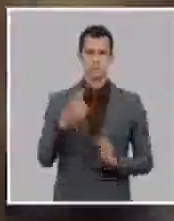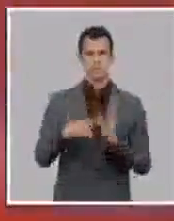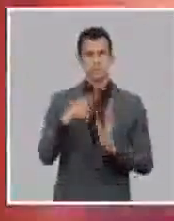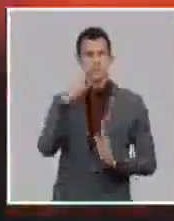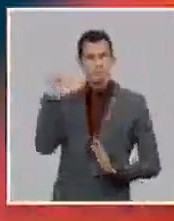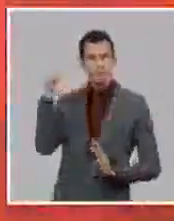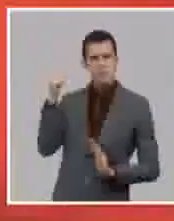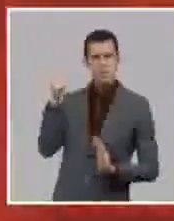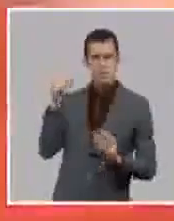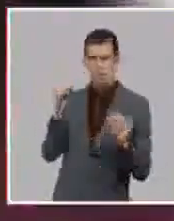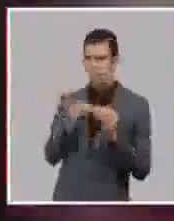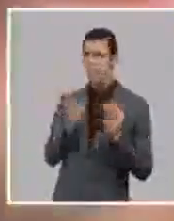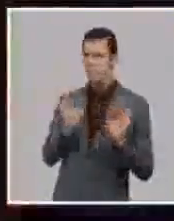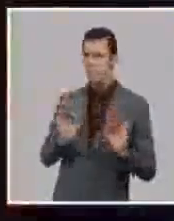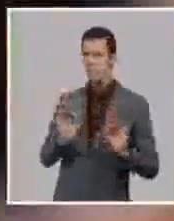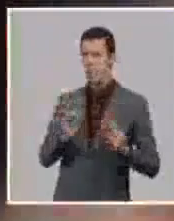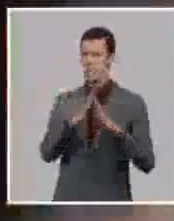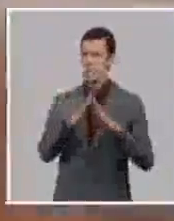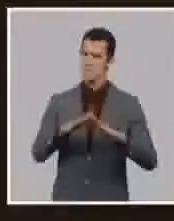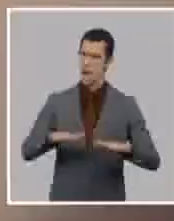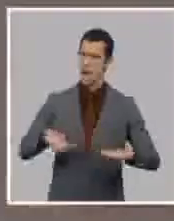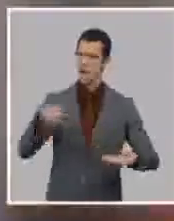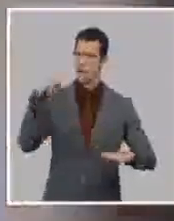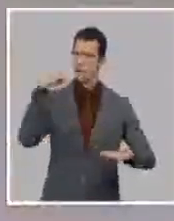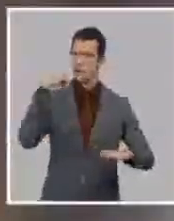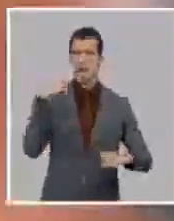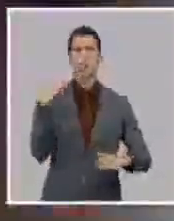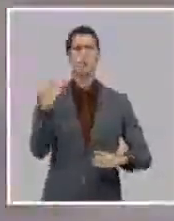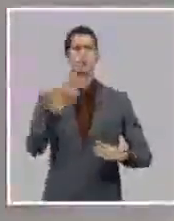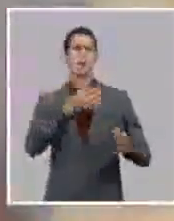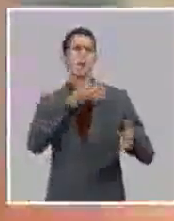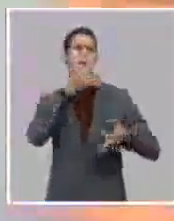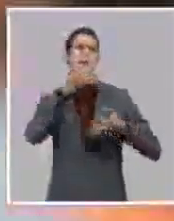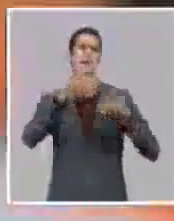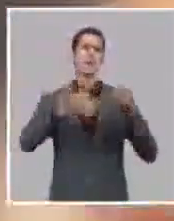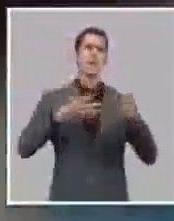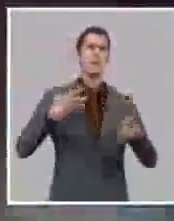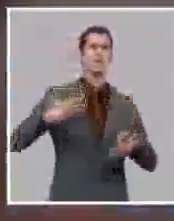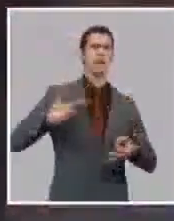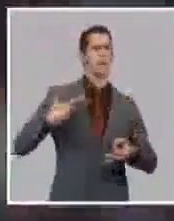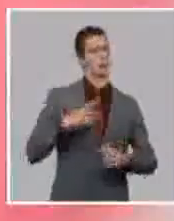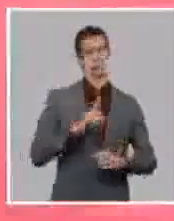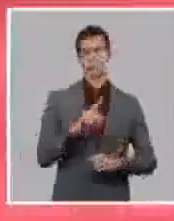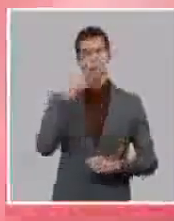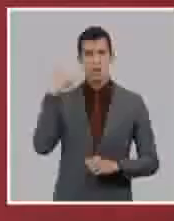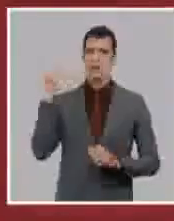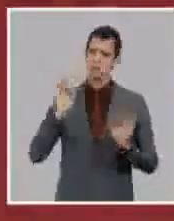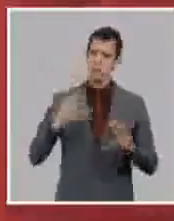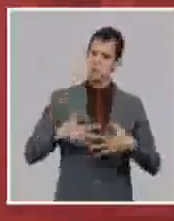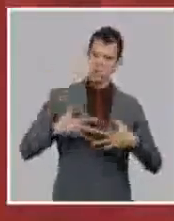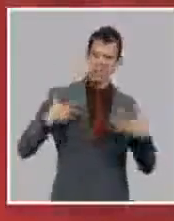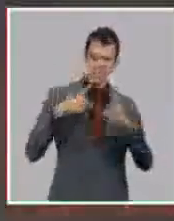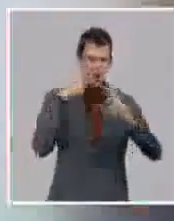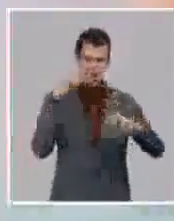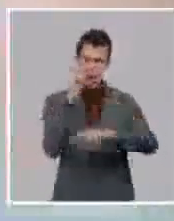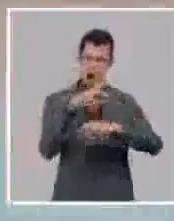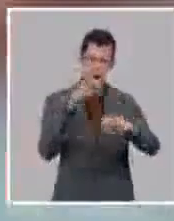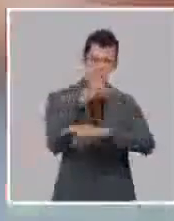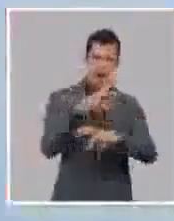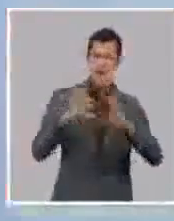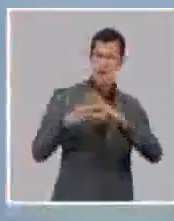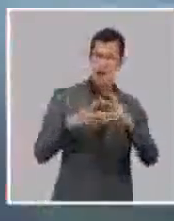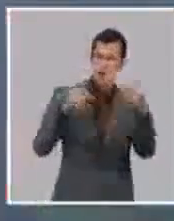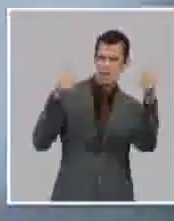una manifestación pacífica y no es una manifestación violenta y no es una